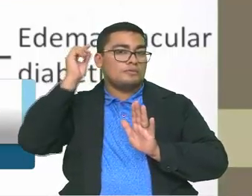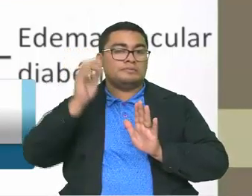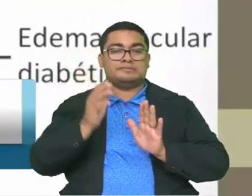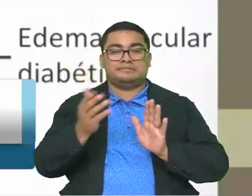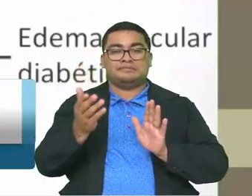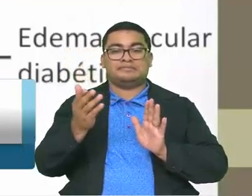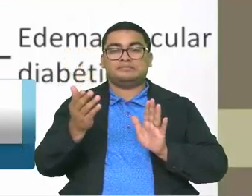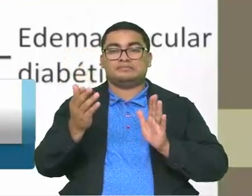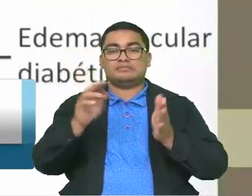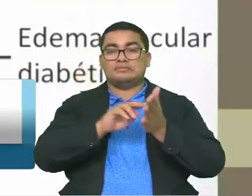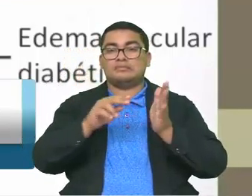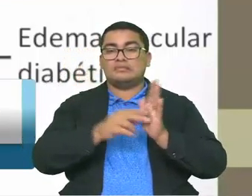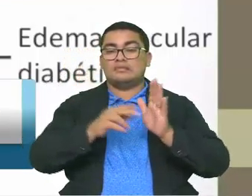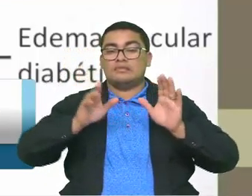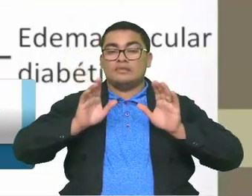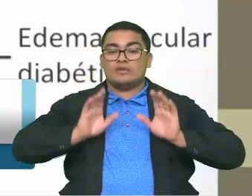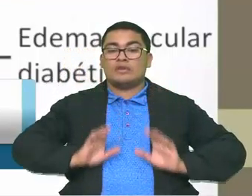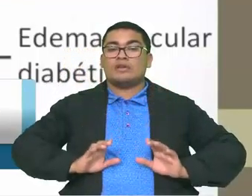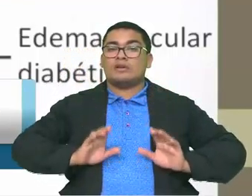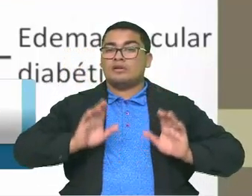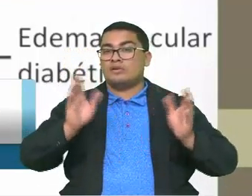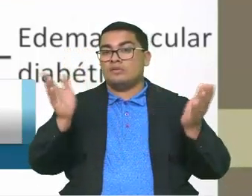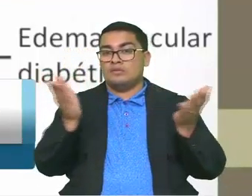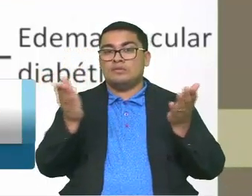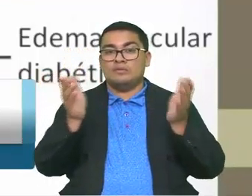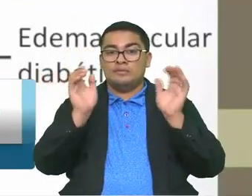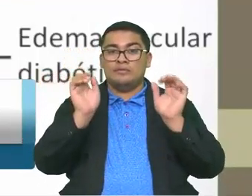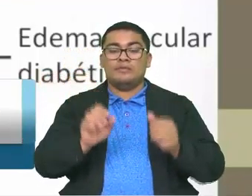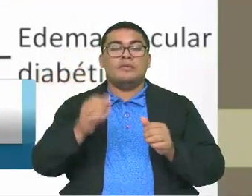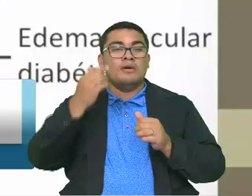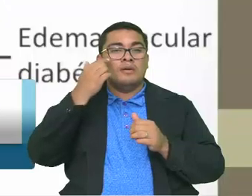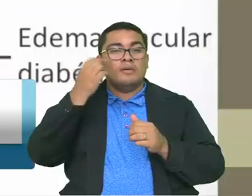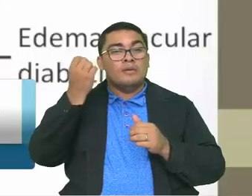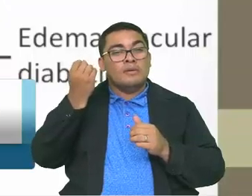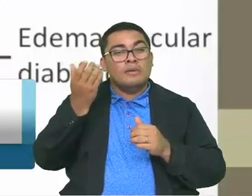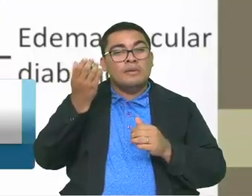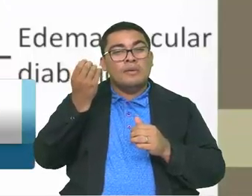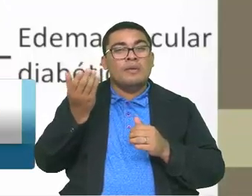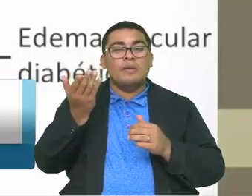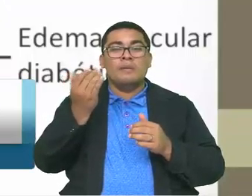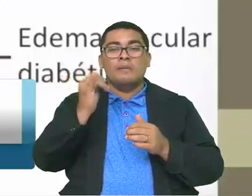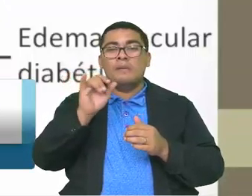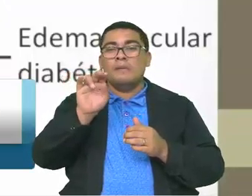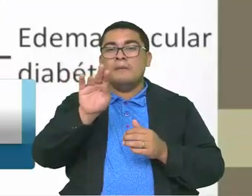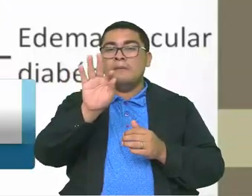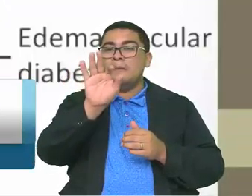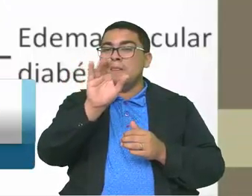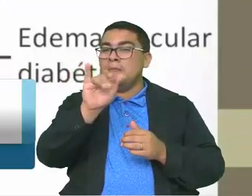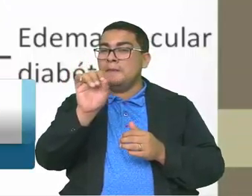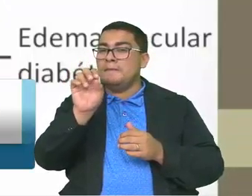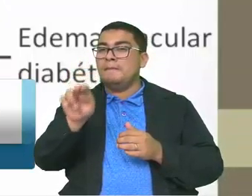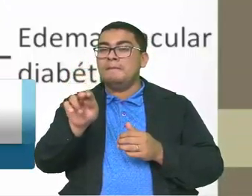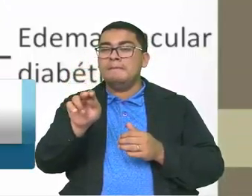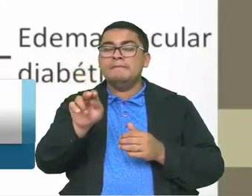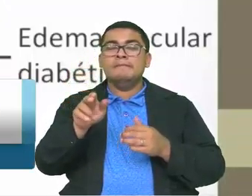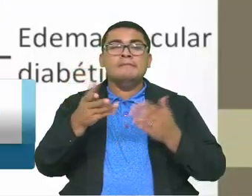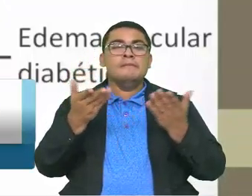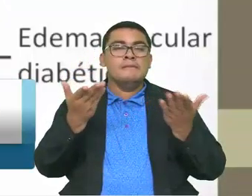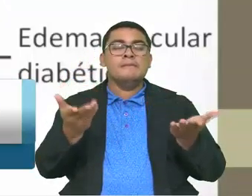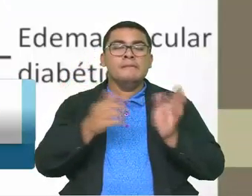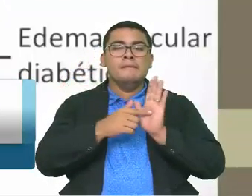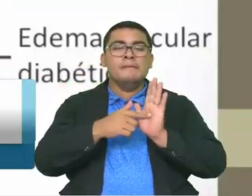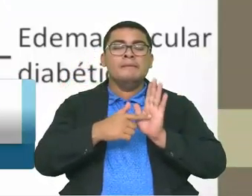el virus migre hasta lo que es el nervio óptico y por ende provoque una inflamación como tal. Entonces, a este nivel. El virus viaja hasta donde está